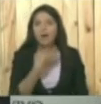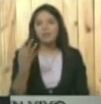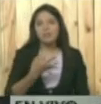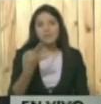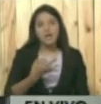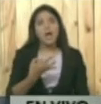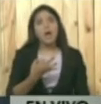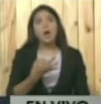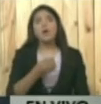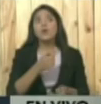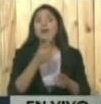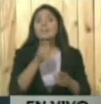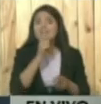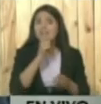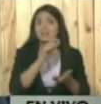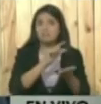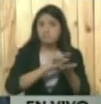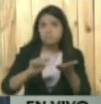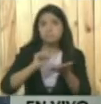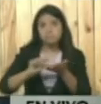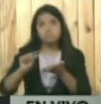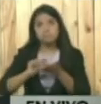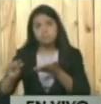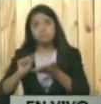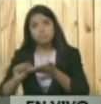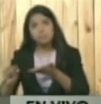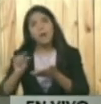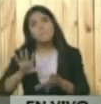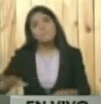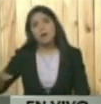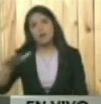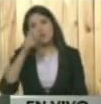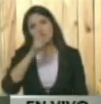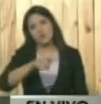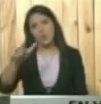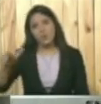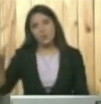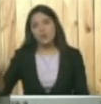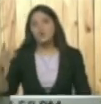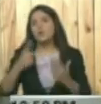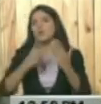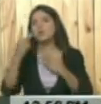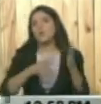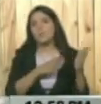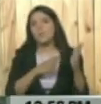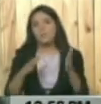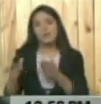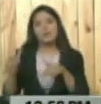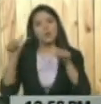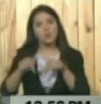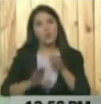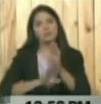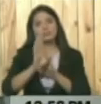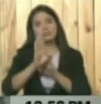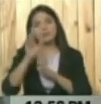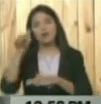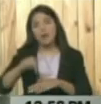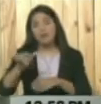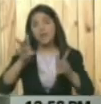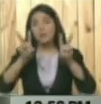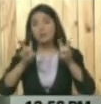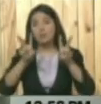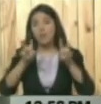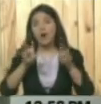con fuentes de financiamiento asequibles para nuestro pueblo todos los planes que se están definiendo en esta